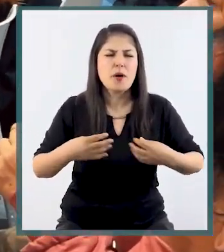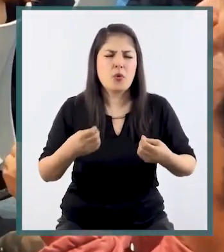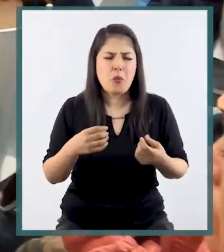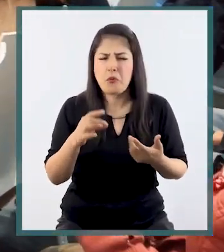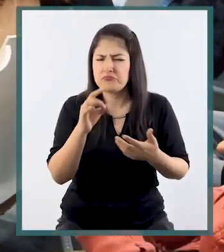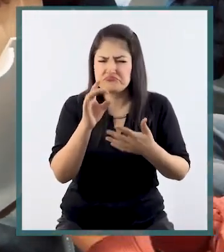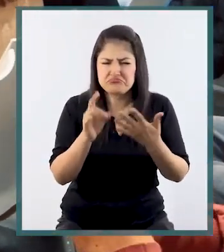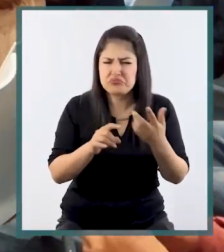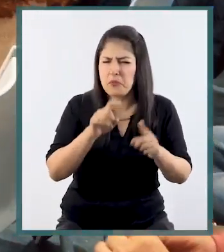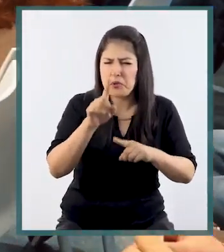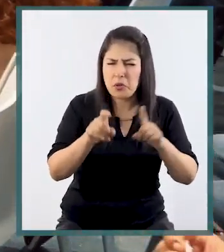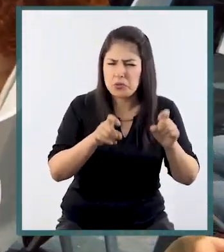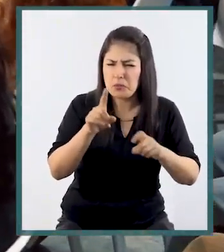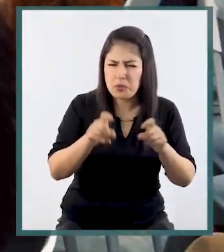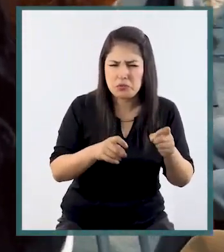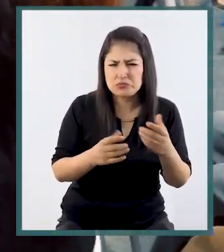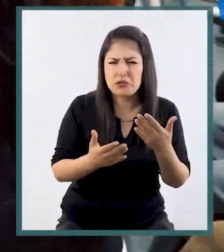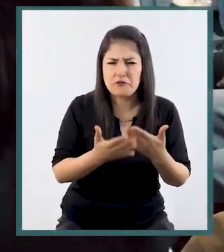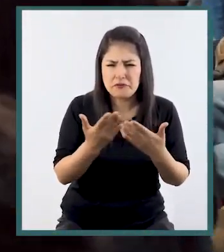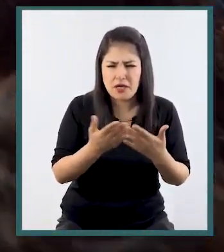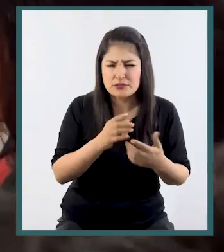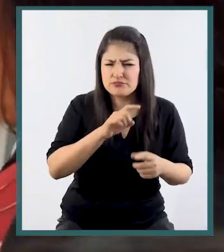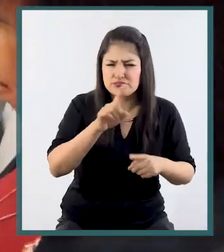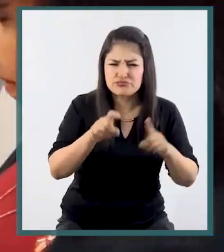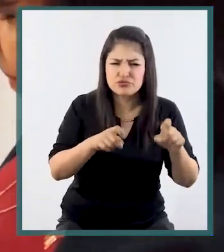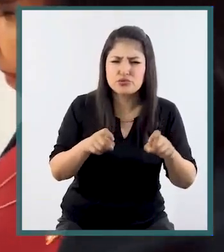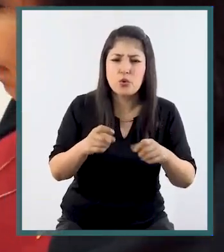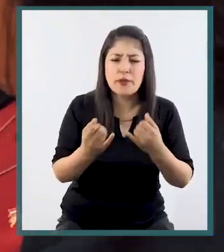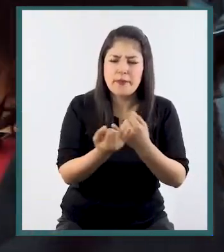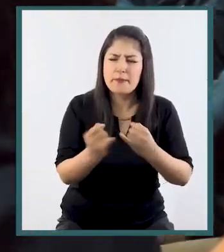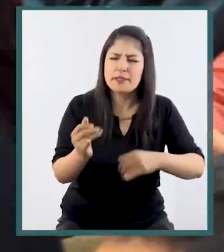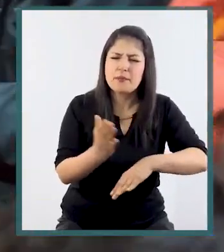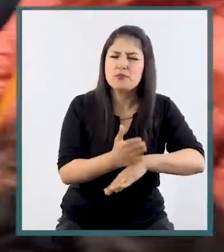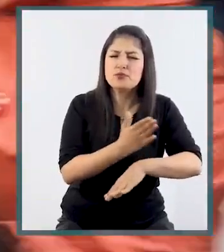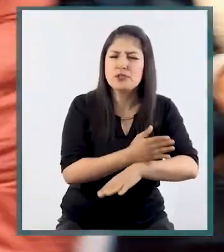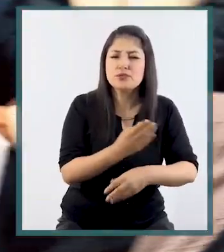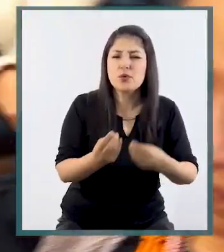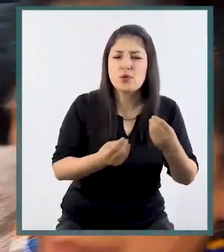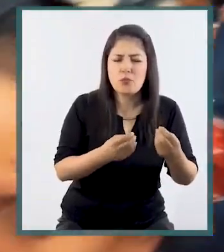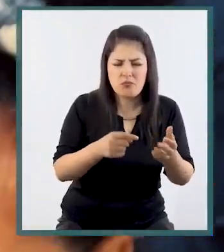preguntas cotidianas del día a día, de lo que fue ese proceso de independencia. ¿Qué es lo más